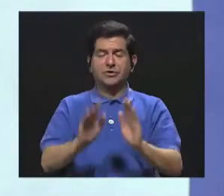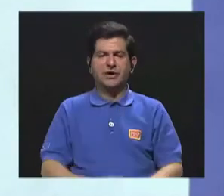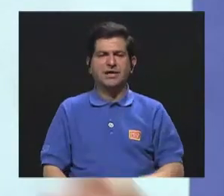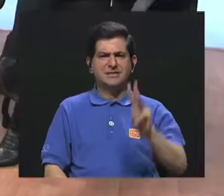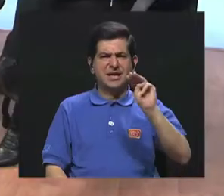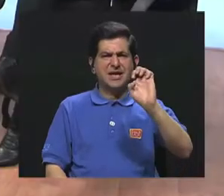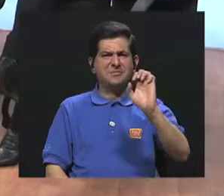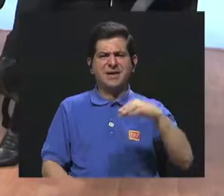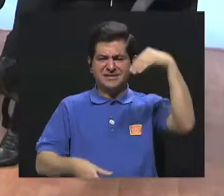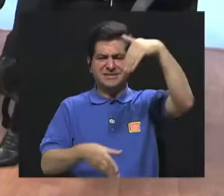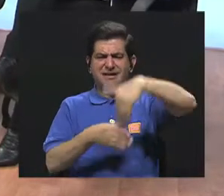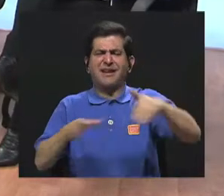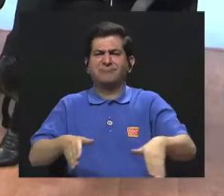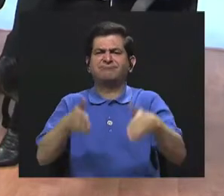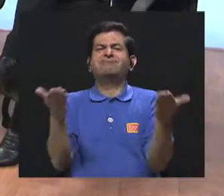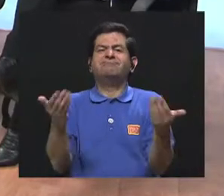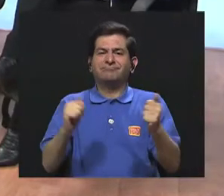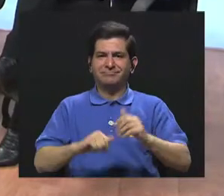Marcela Esquivel?